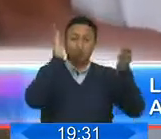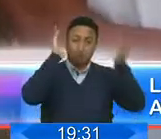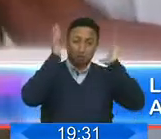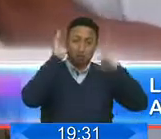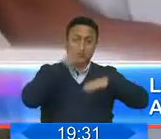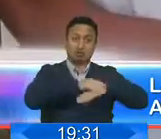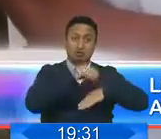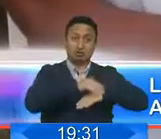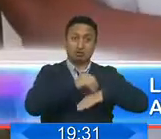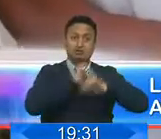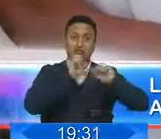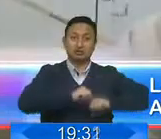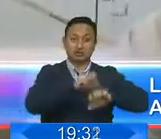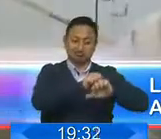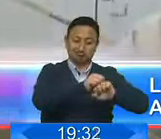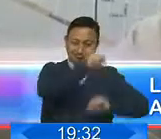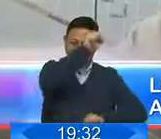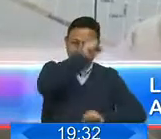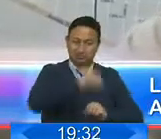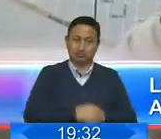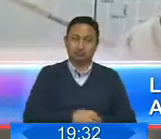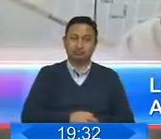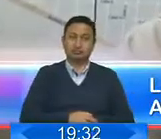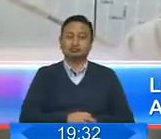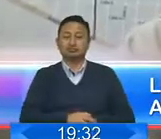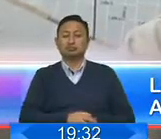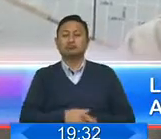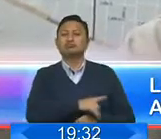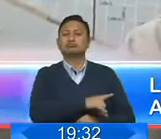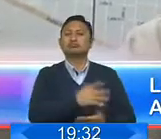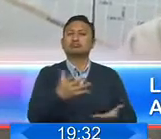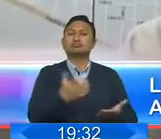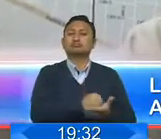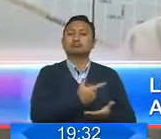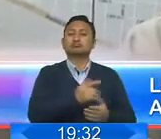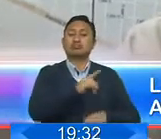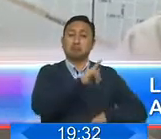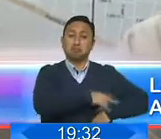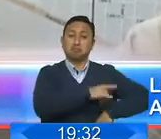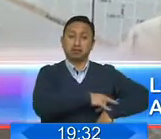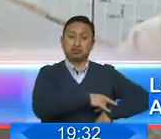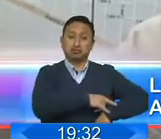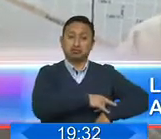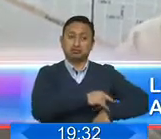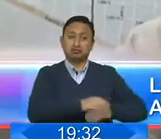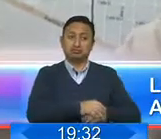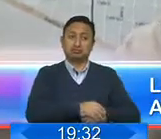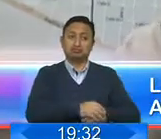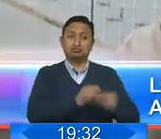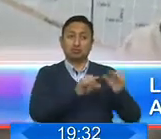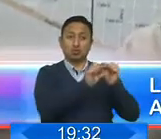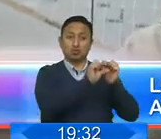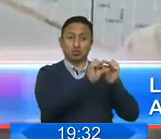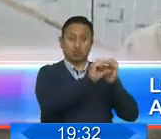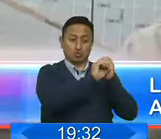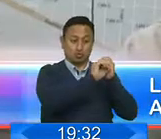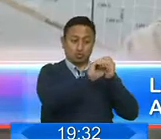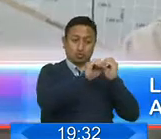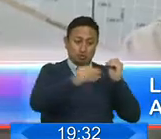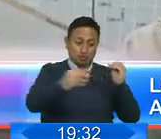Quevedo también fueron intervenidos. Gran parte de esta droga en los baños, metidos en unas tuberías tapadas